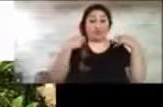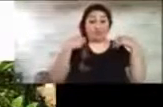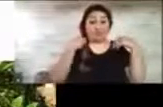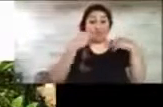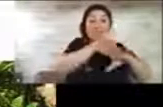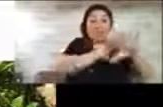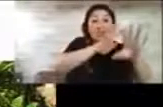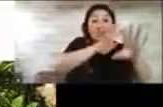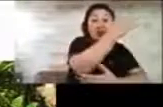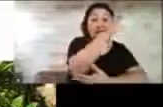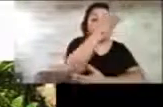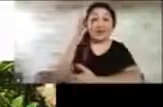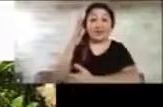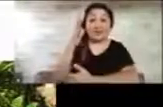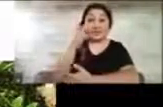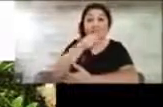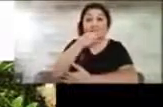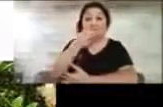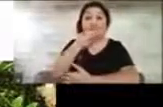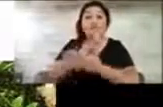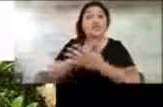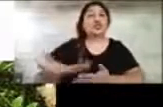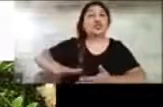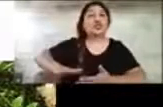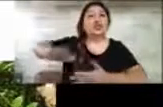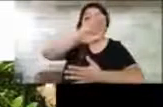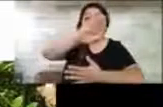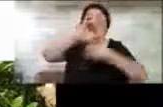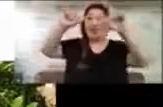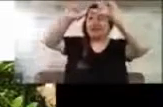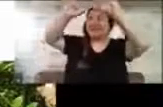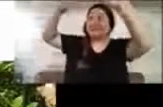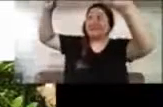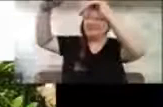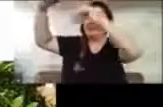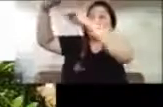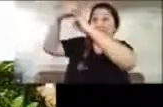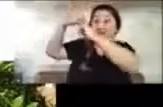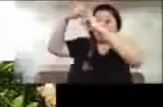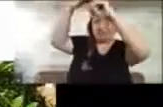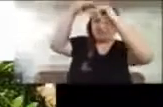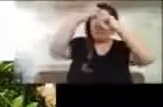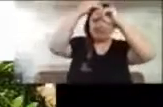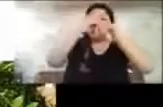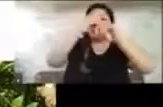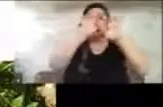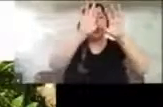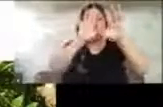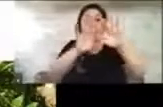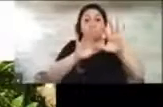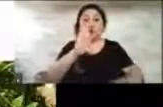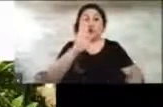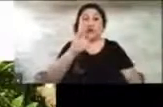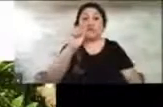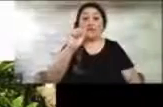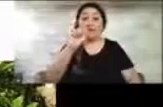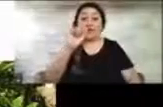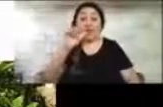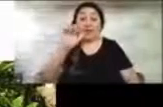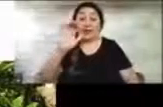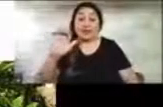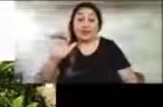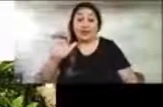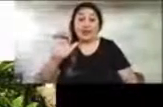las señales habían sido removidas en el trayecto, el código braille, y las señales para personas no videntes